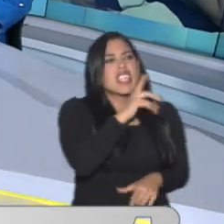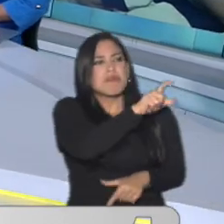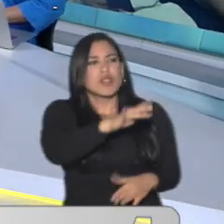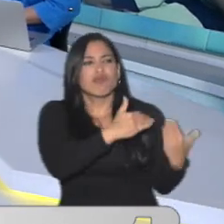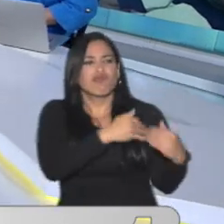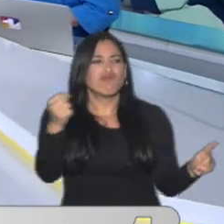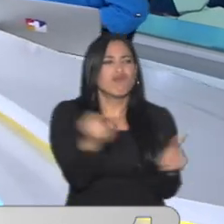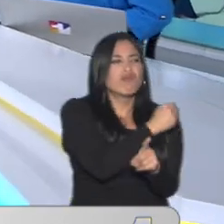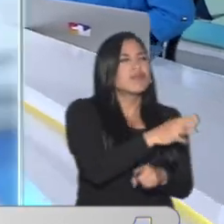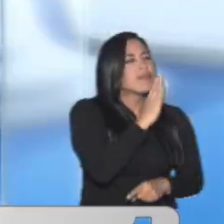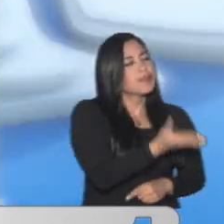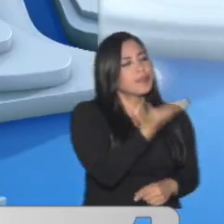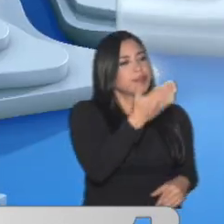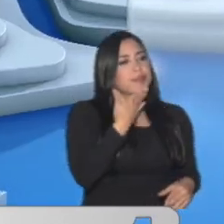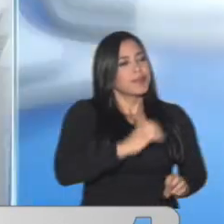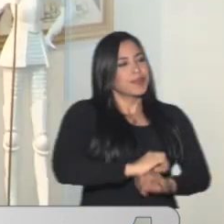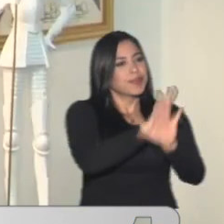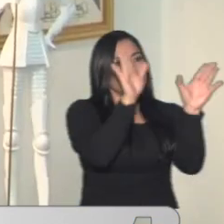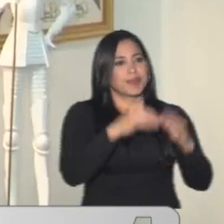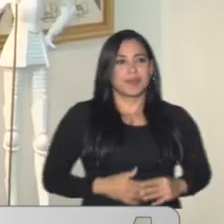los agresores buenos días